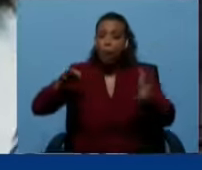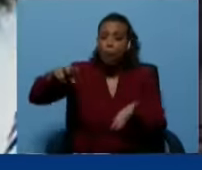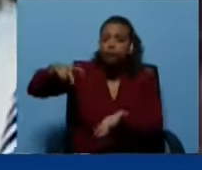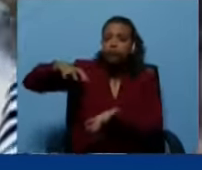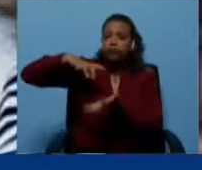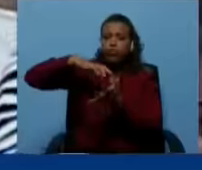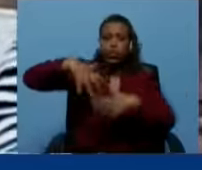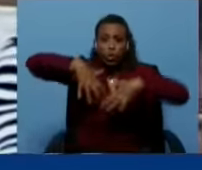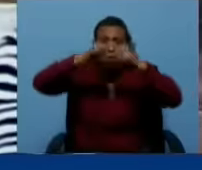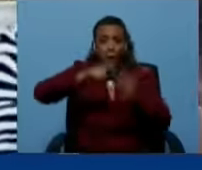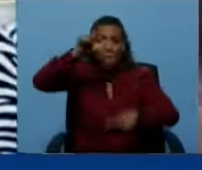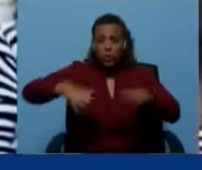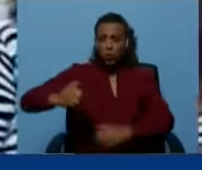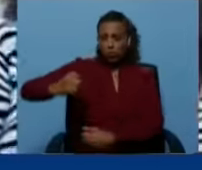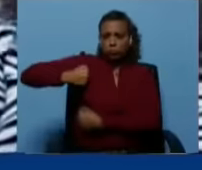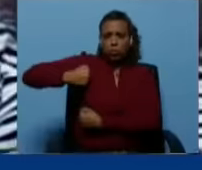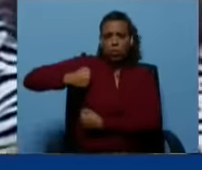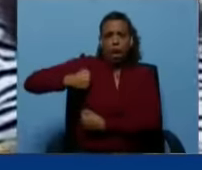nuestros soldados